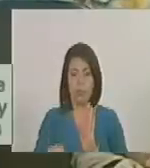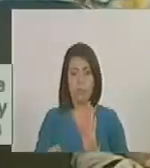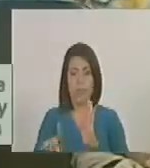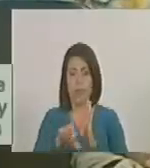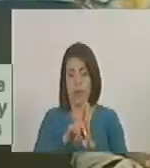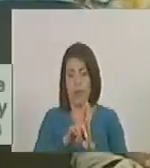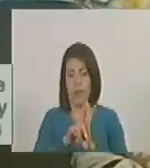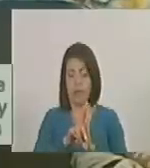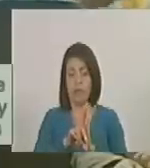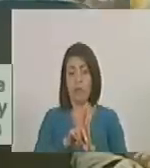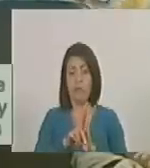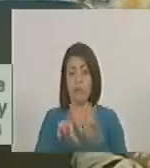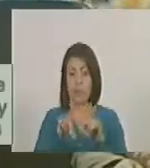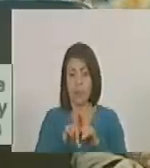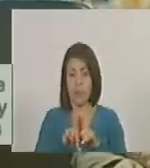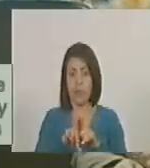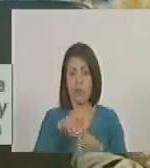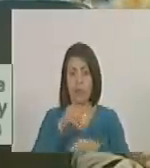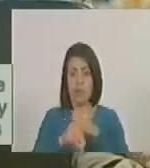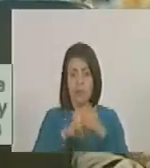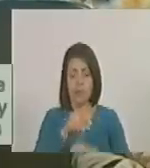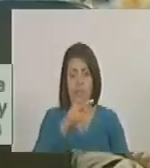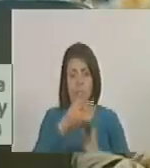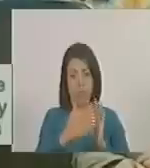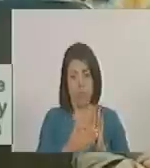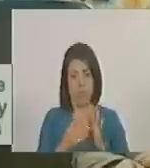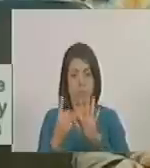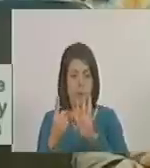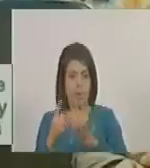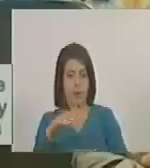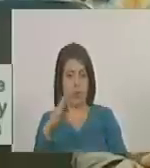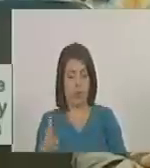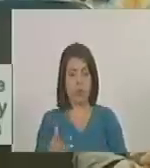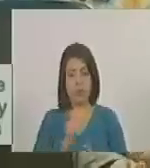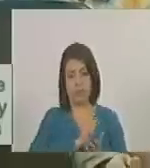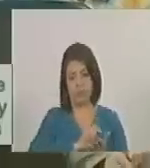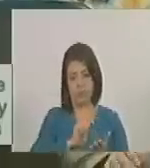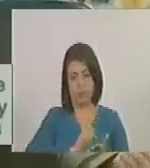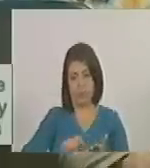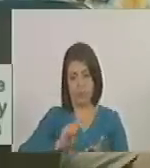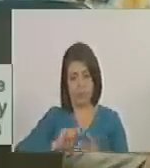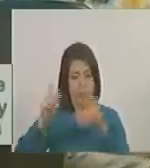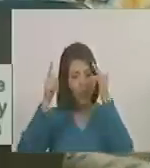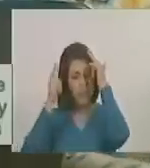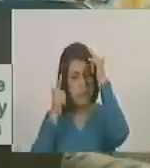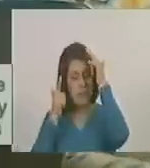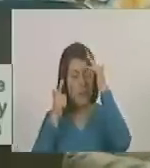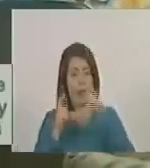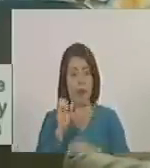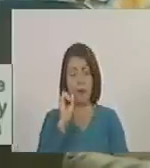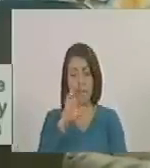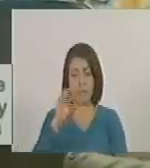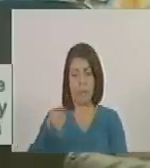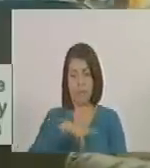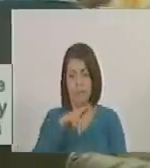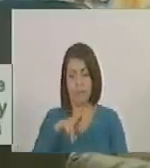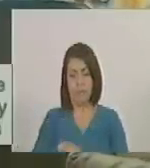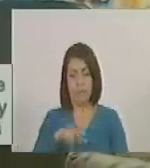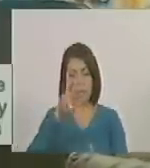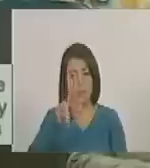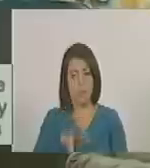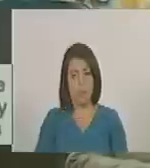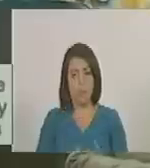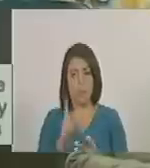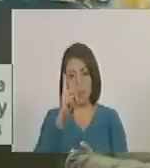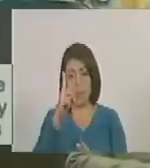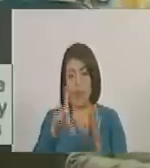la ley. Asimismo, se hizo en el 2006, cuando el puño y letra del comandante Hugo Chávez, la Asamblea Nacional aprobó